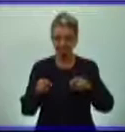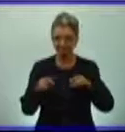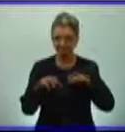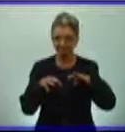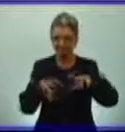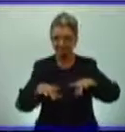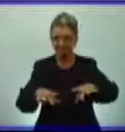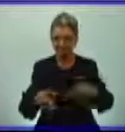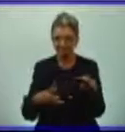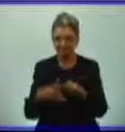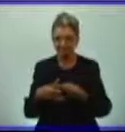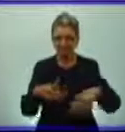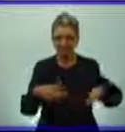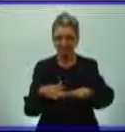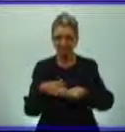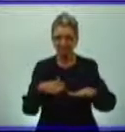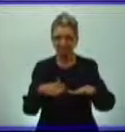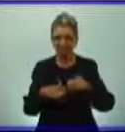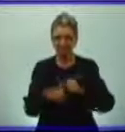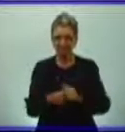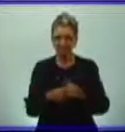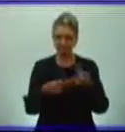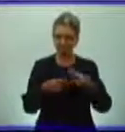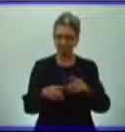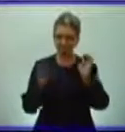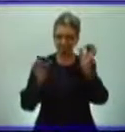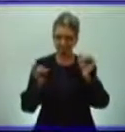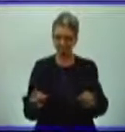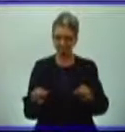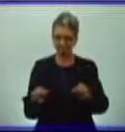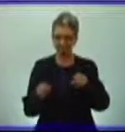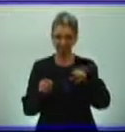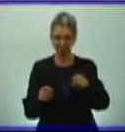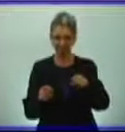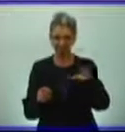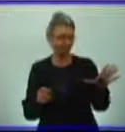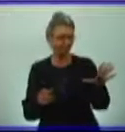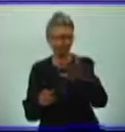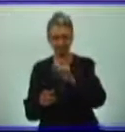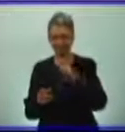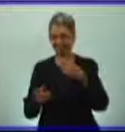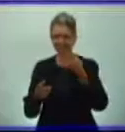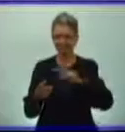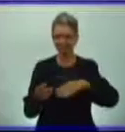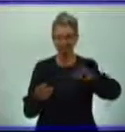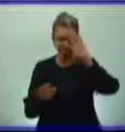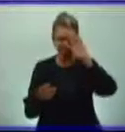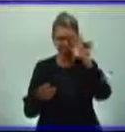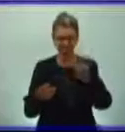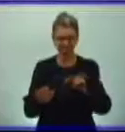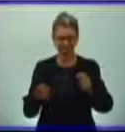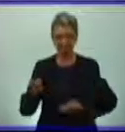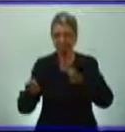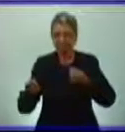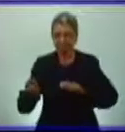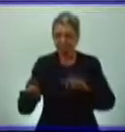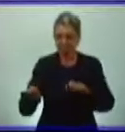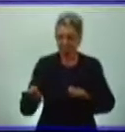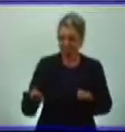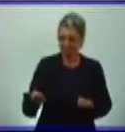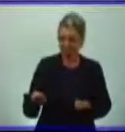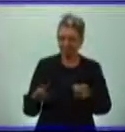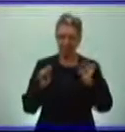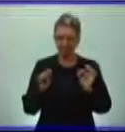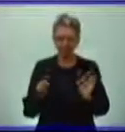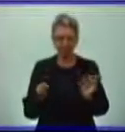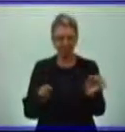bayameses. Pero en realidad es un himno para todos los cubanos. Es un himno de combate. Por eso al